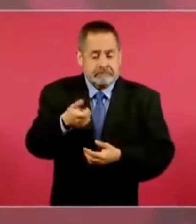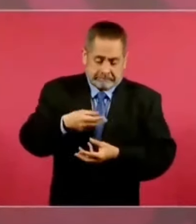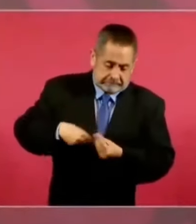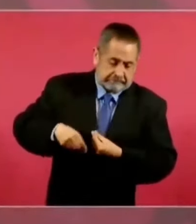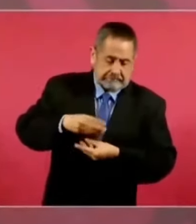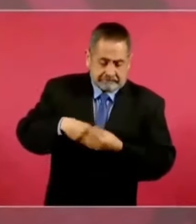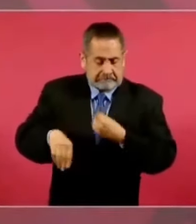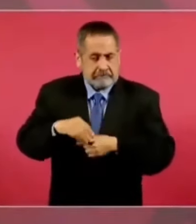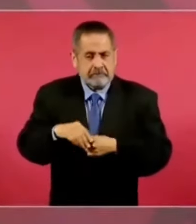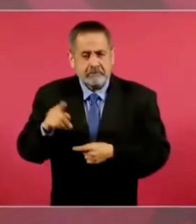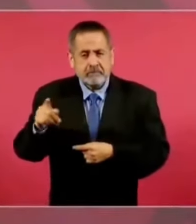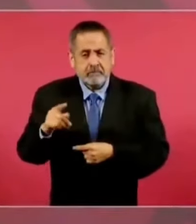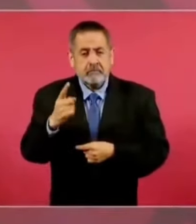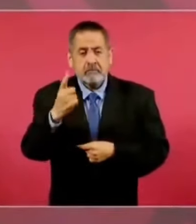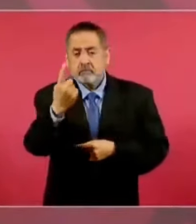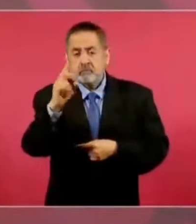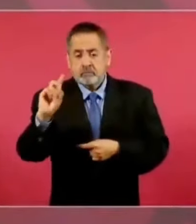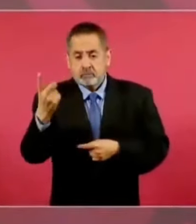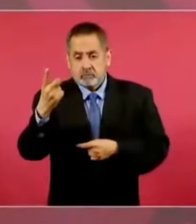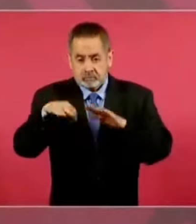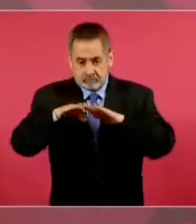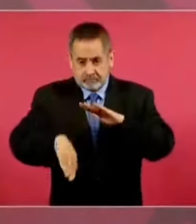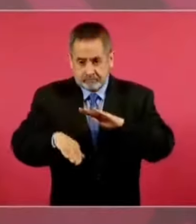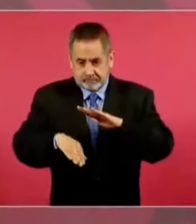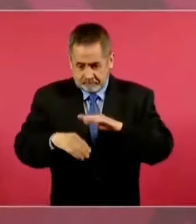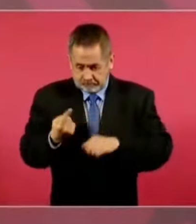con menos de un dólar diario,